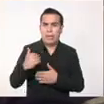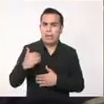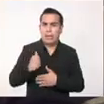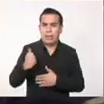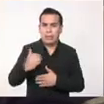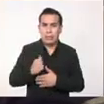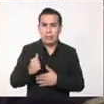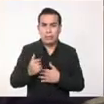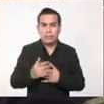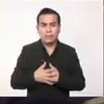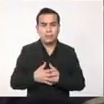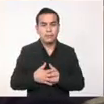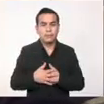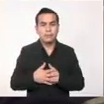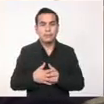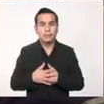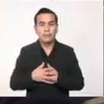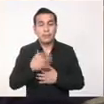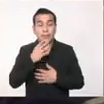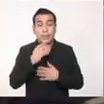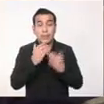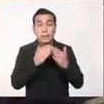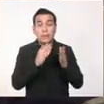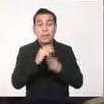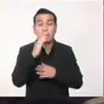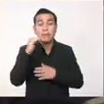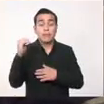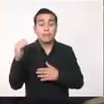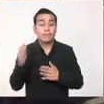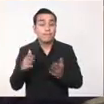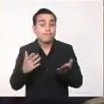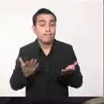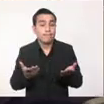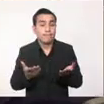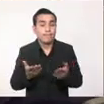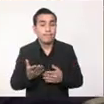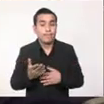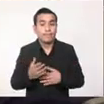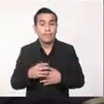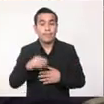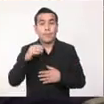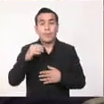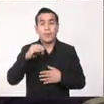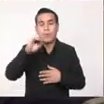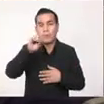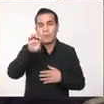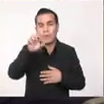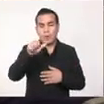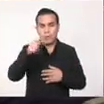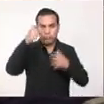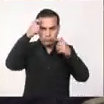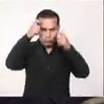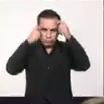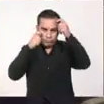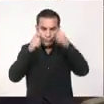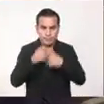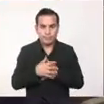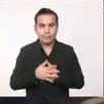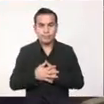Canadá y de los demás países que mencionó, de la OEA, de la ONU,